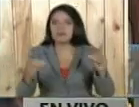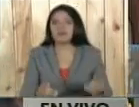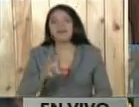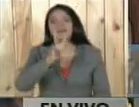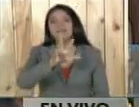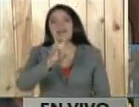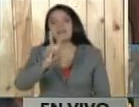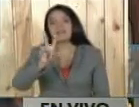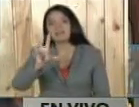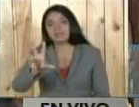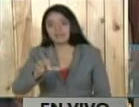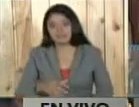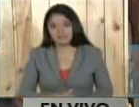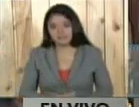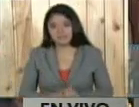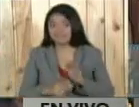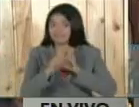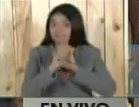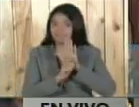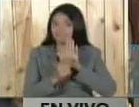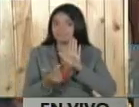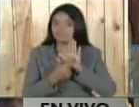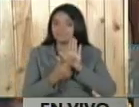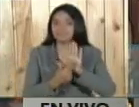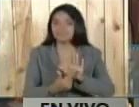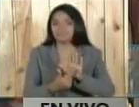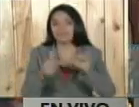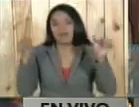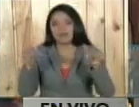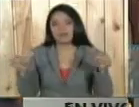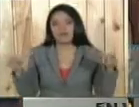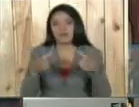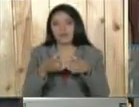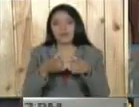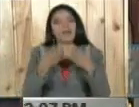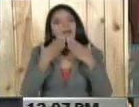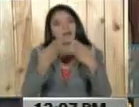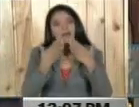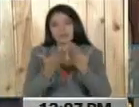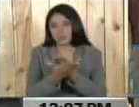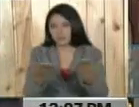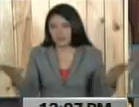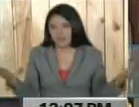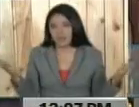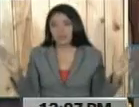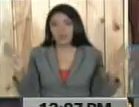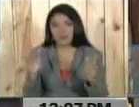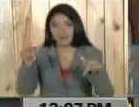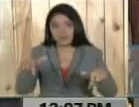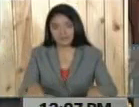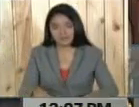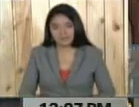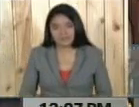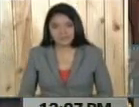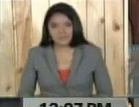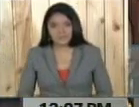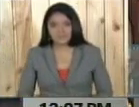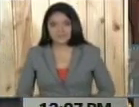323, aquí está el Consejo de Defensa de la Nación. Les agradezco, señoras y